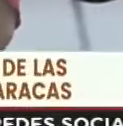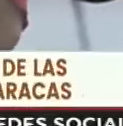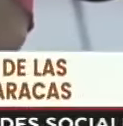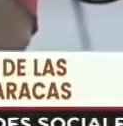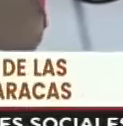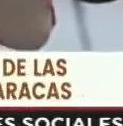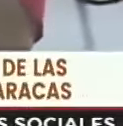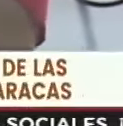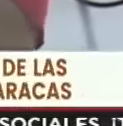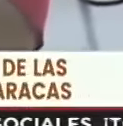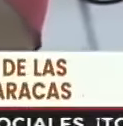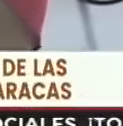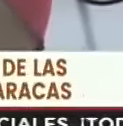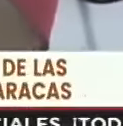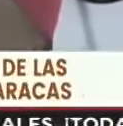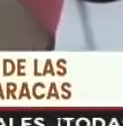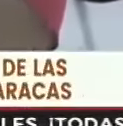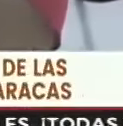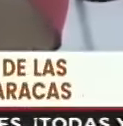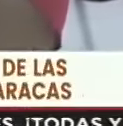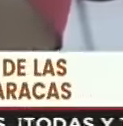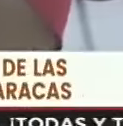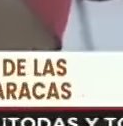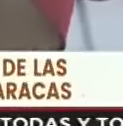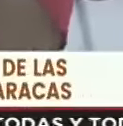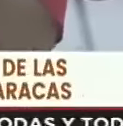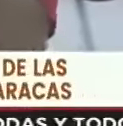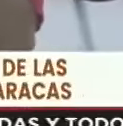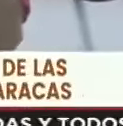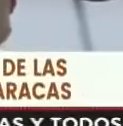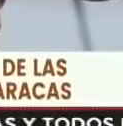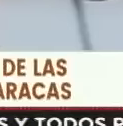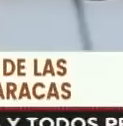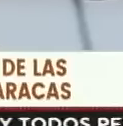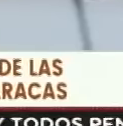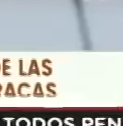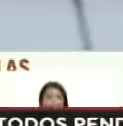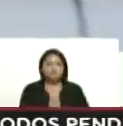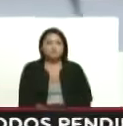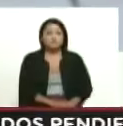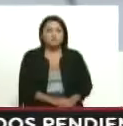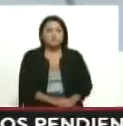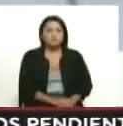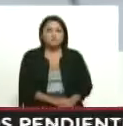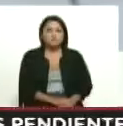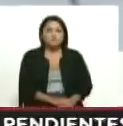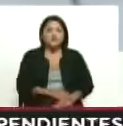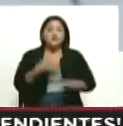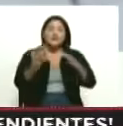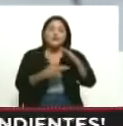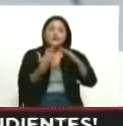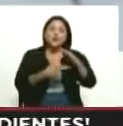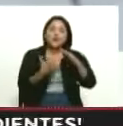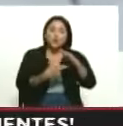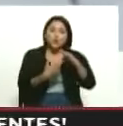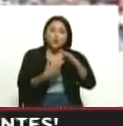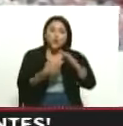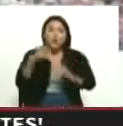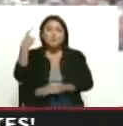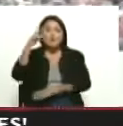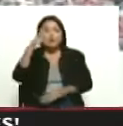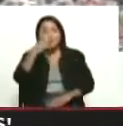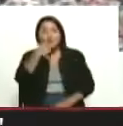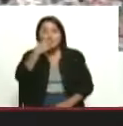La Vega. Parroquia El Recreo. El Recreo. Parroquia